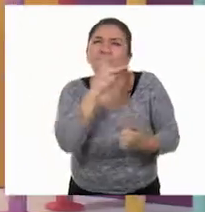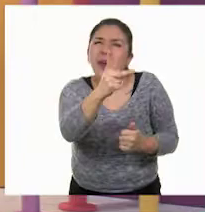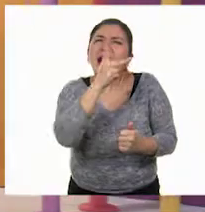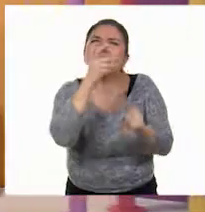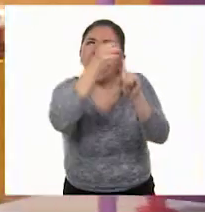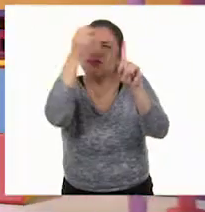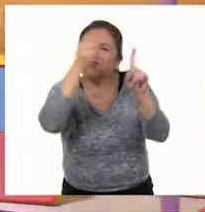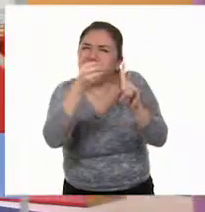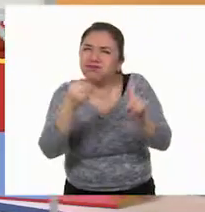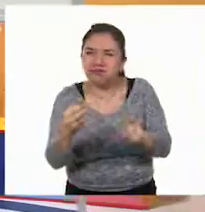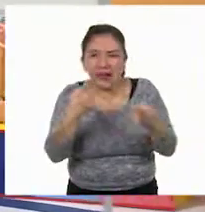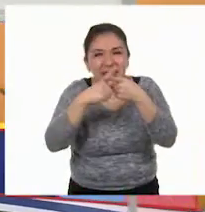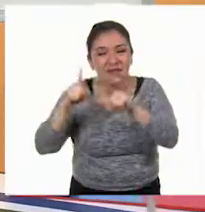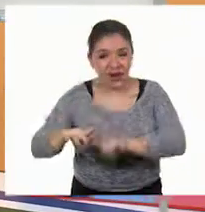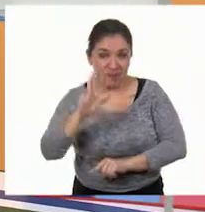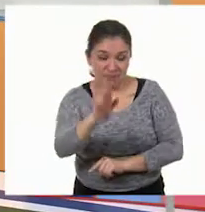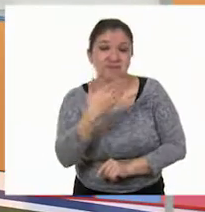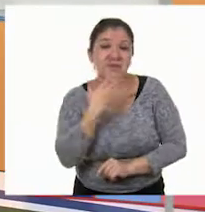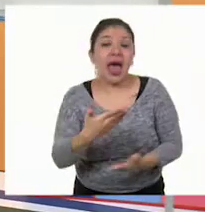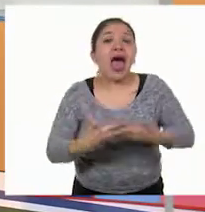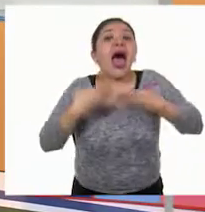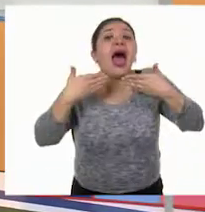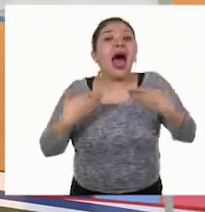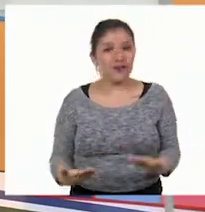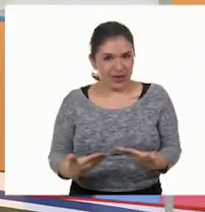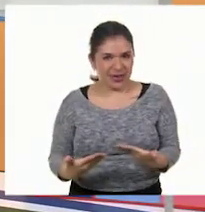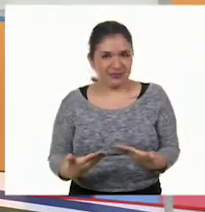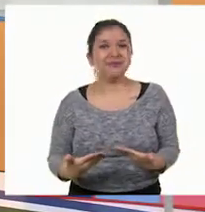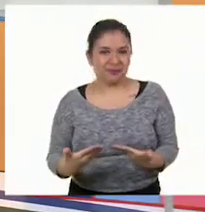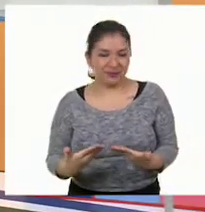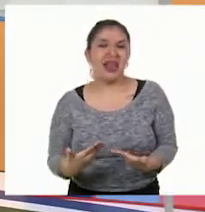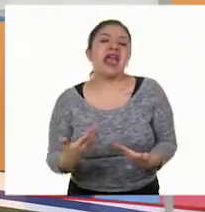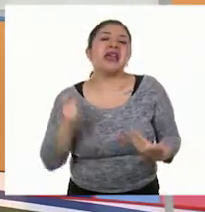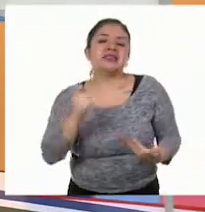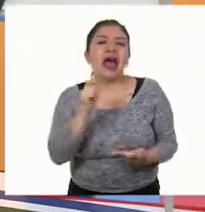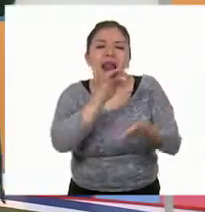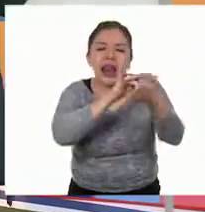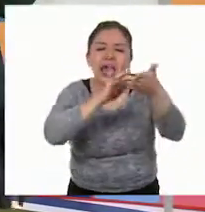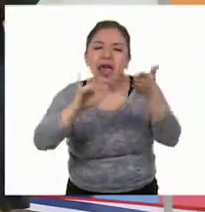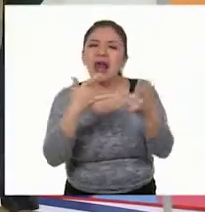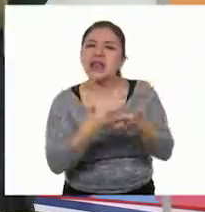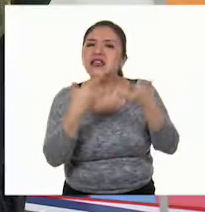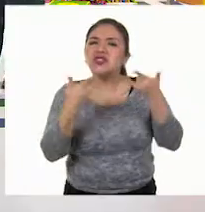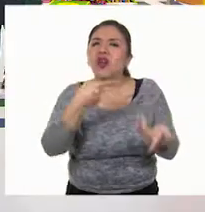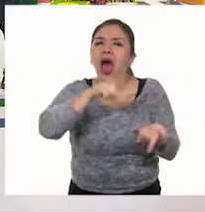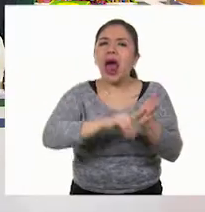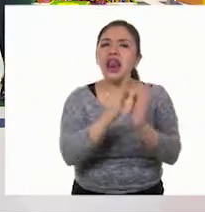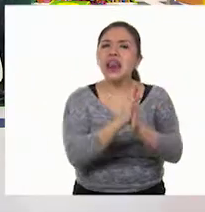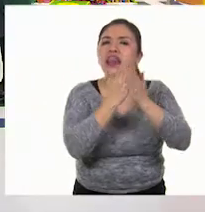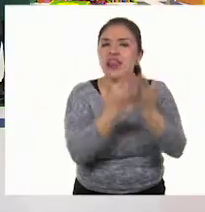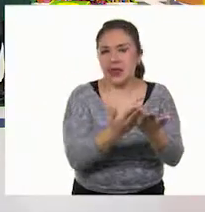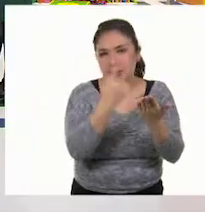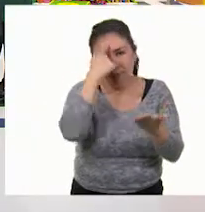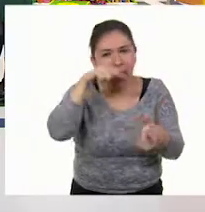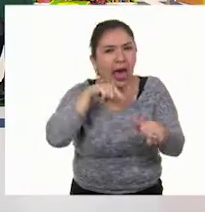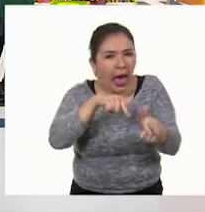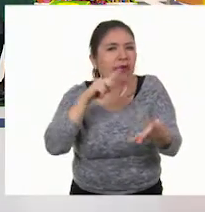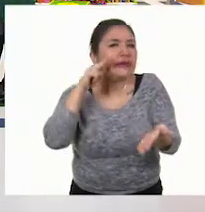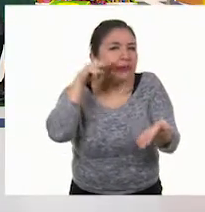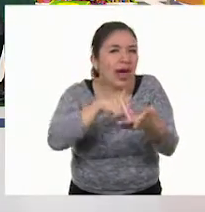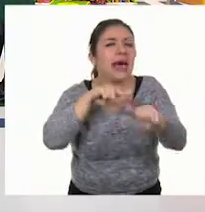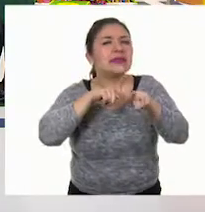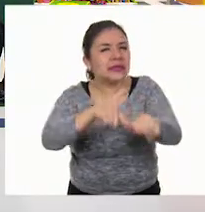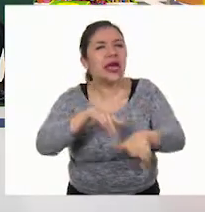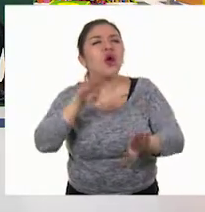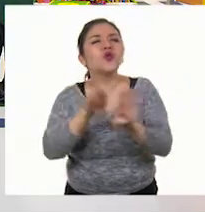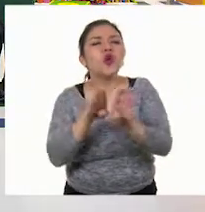avanzar. Bien, pues ahora vamos a leer una historia que está en nuestro libro de lecturas para continuar viendo